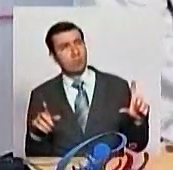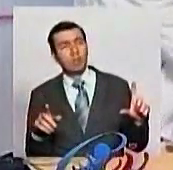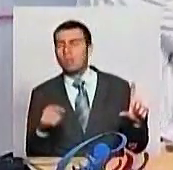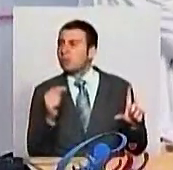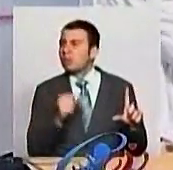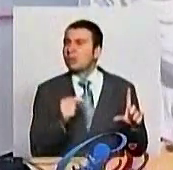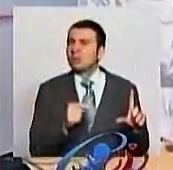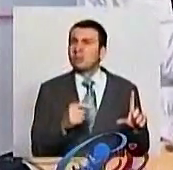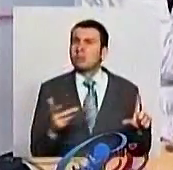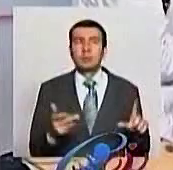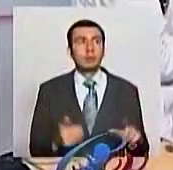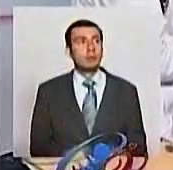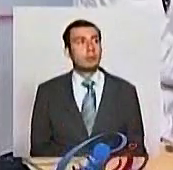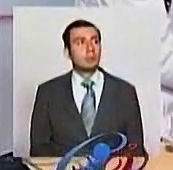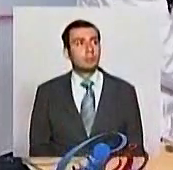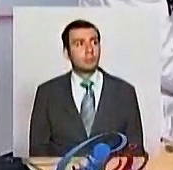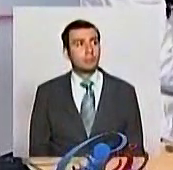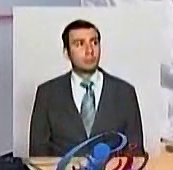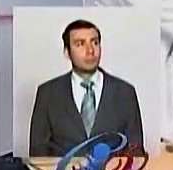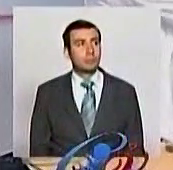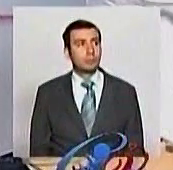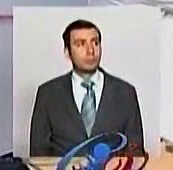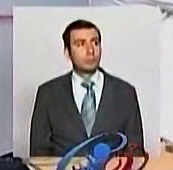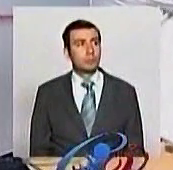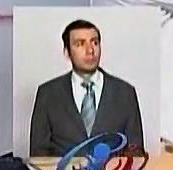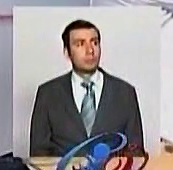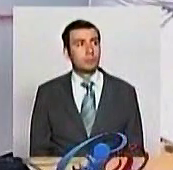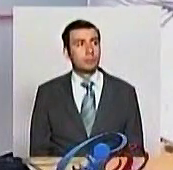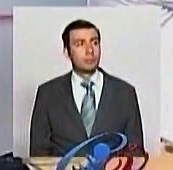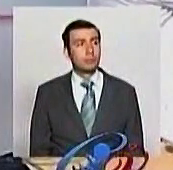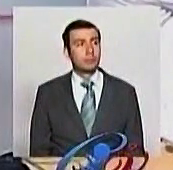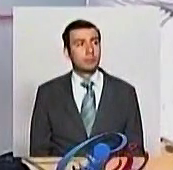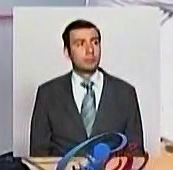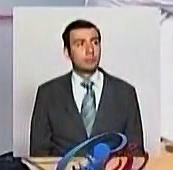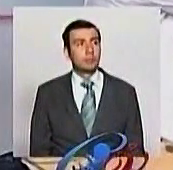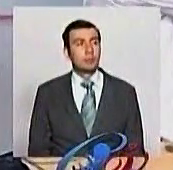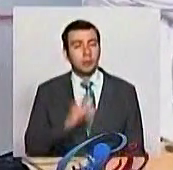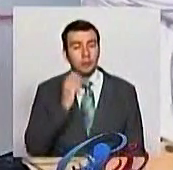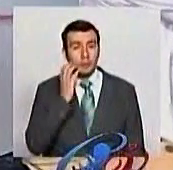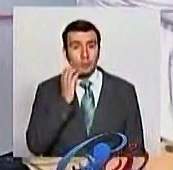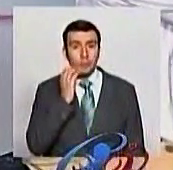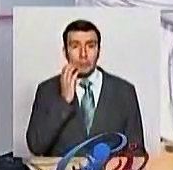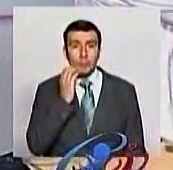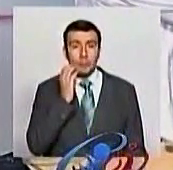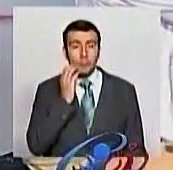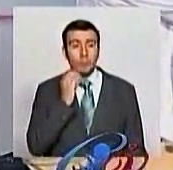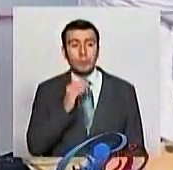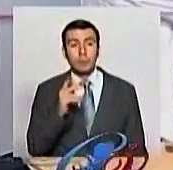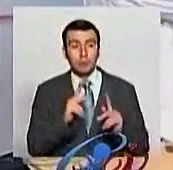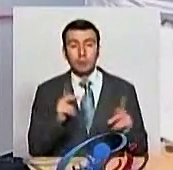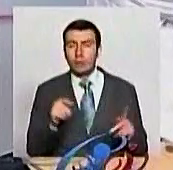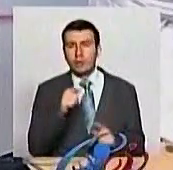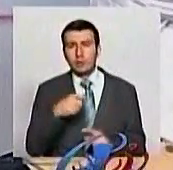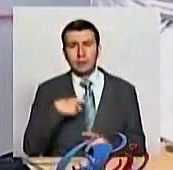abrámoslo del todo, doctora Carolina, para que las personas tengan una idea muy clara.